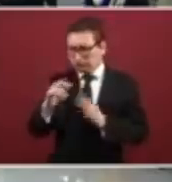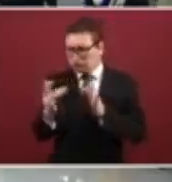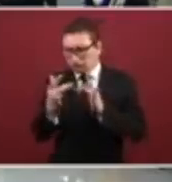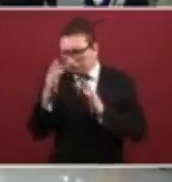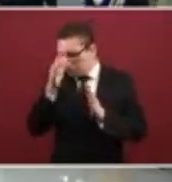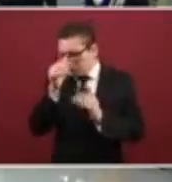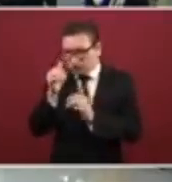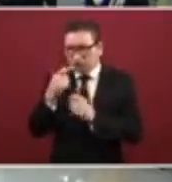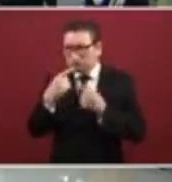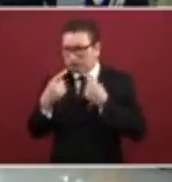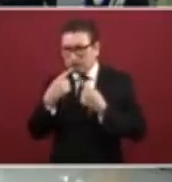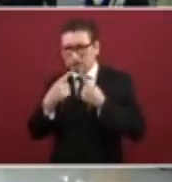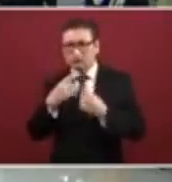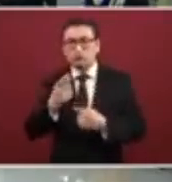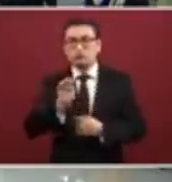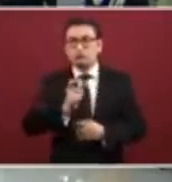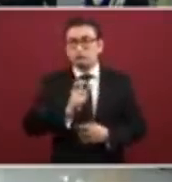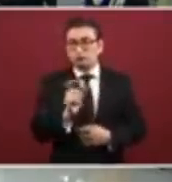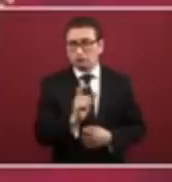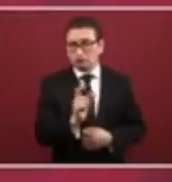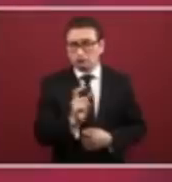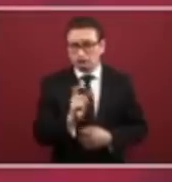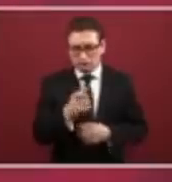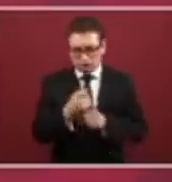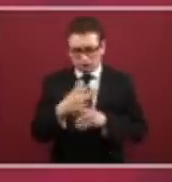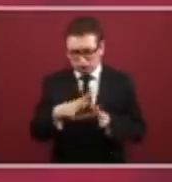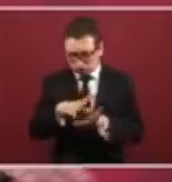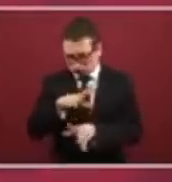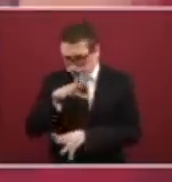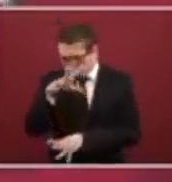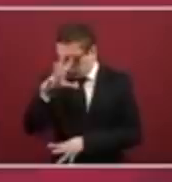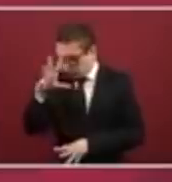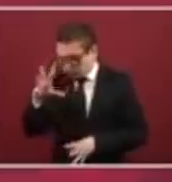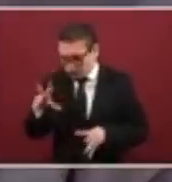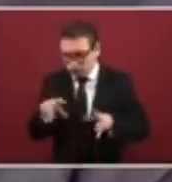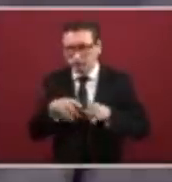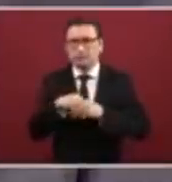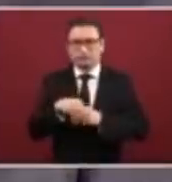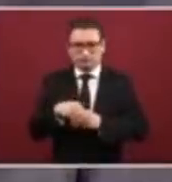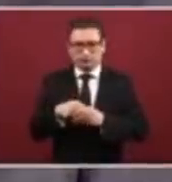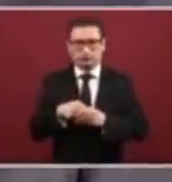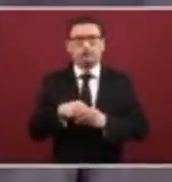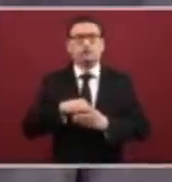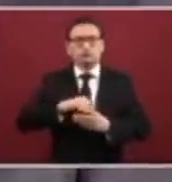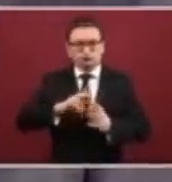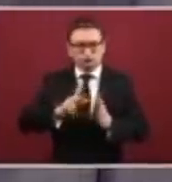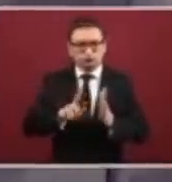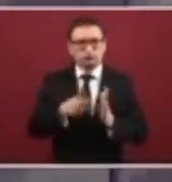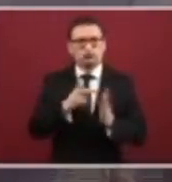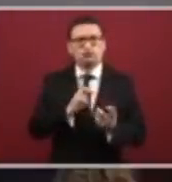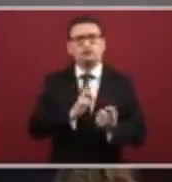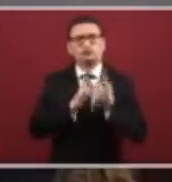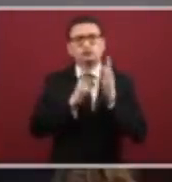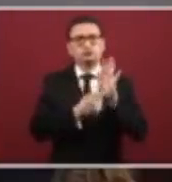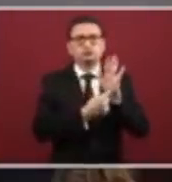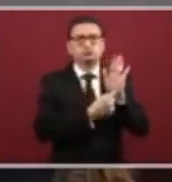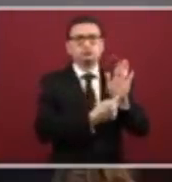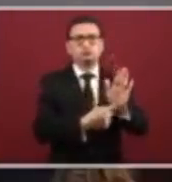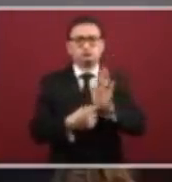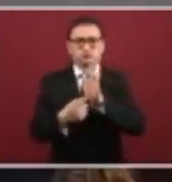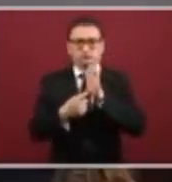tengan ya toda la información, otro encuentro ya